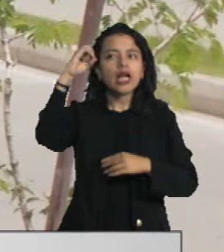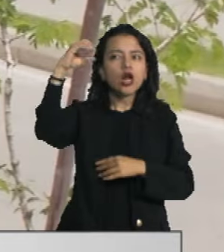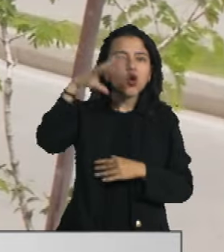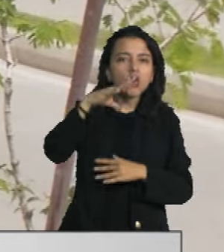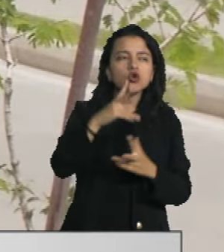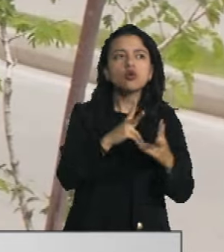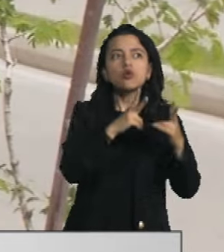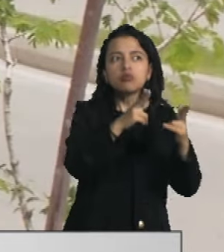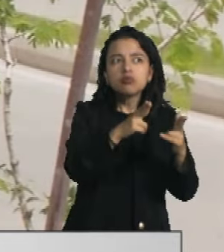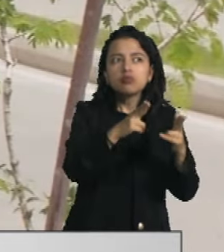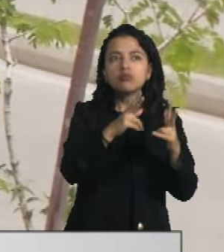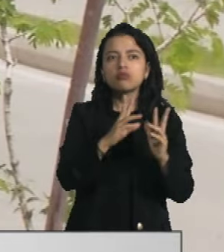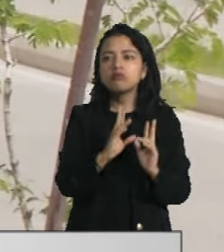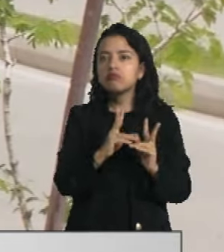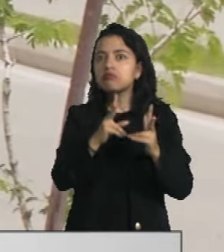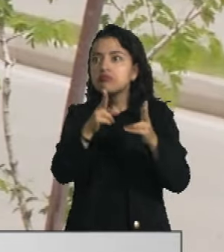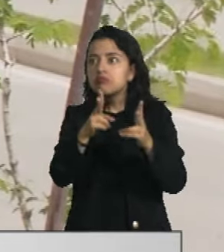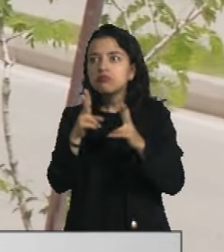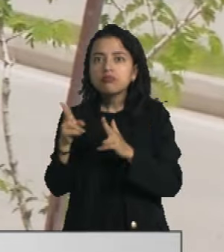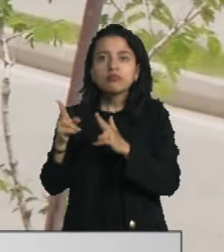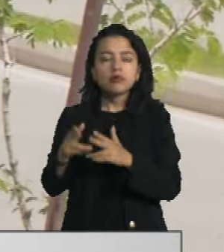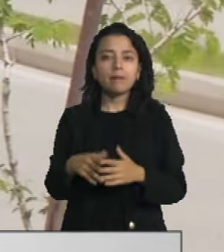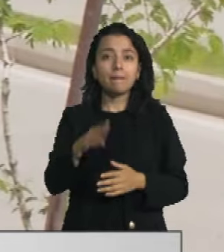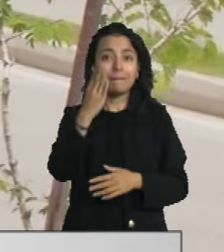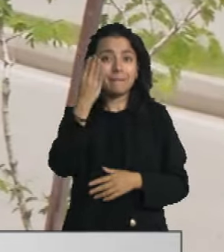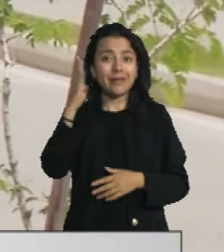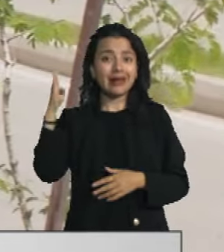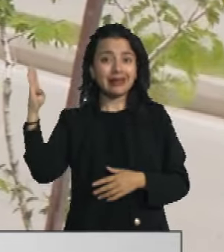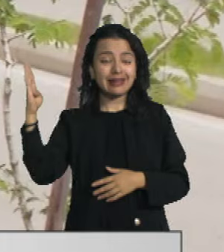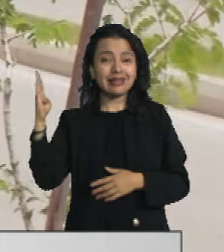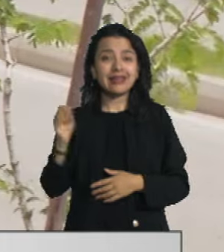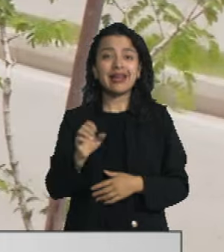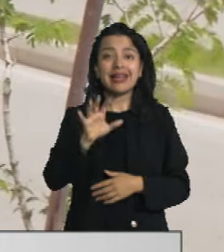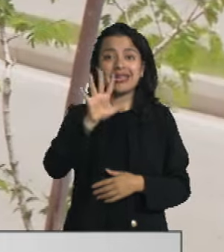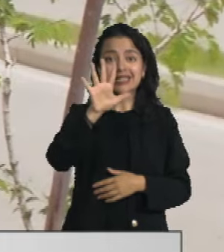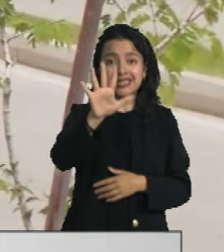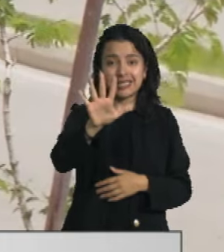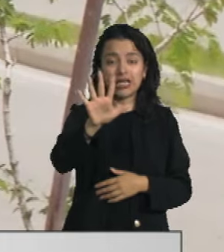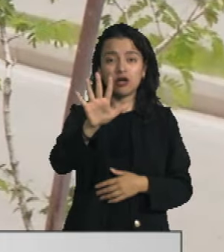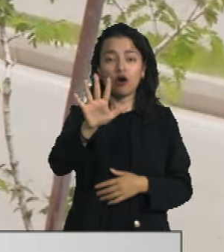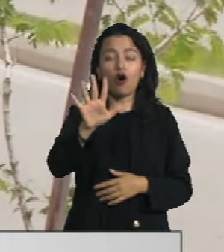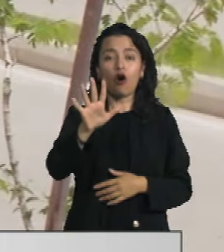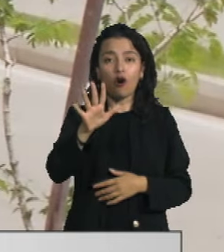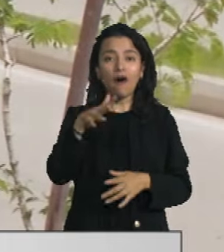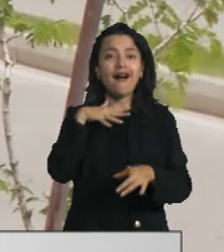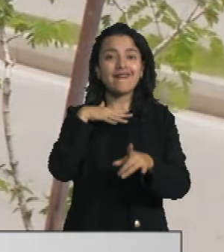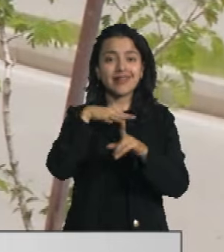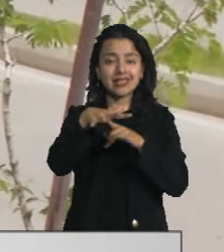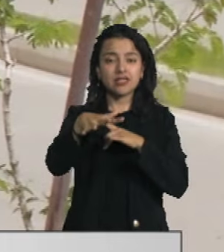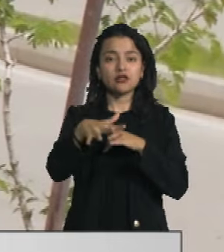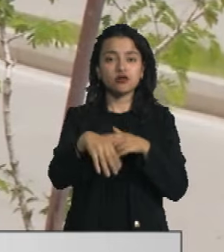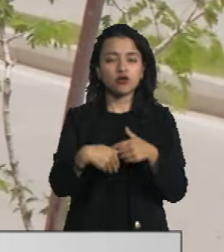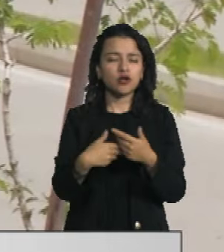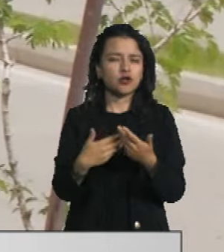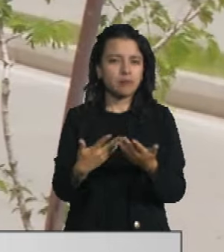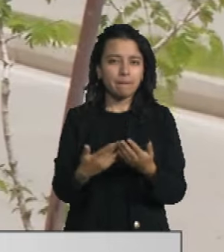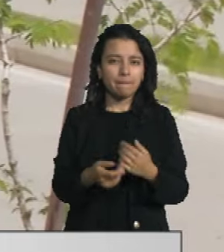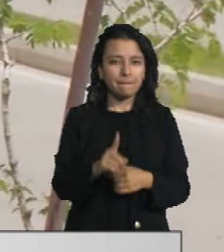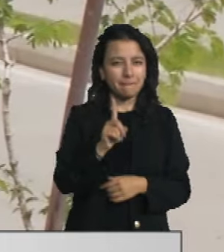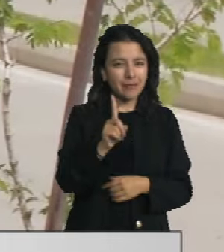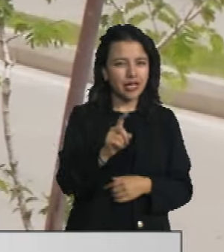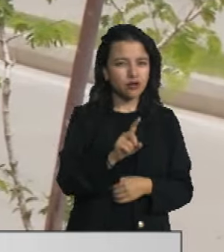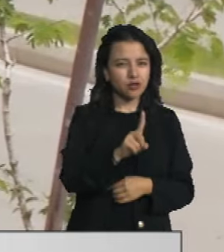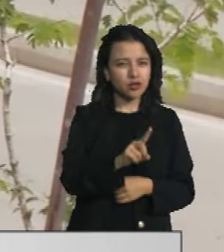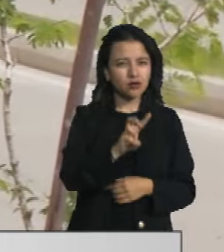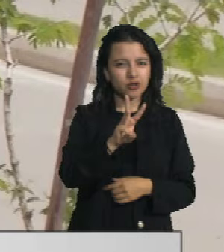empresa Aire. Particularmente en Barranquilla son 5 los circuitos afectados, pero son 181